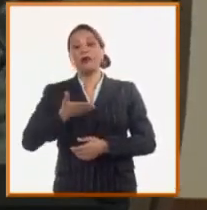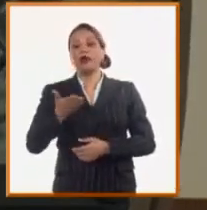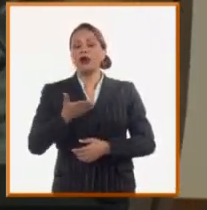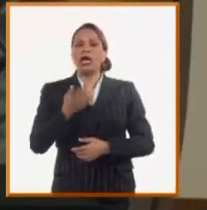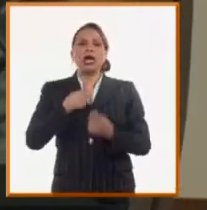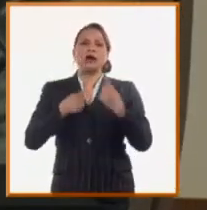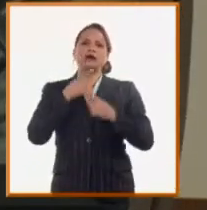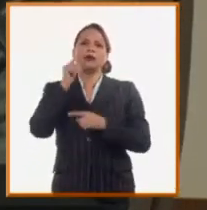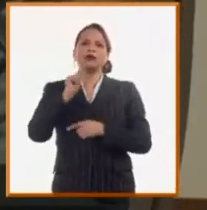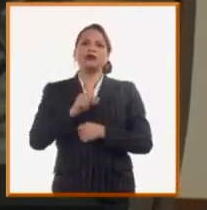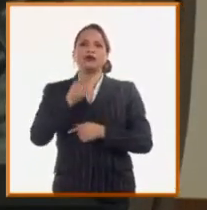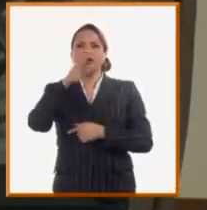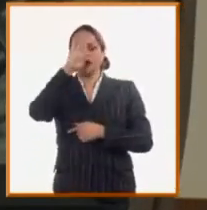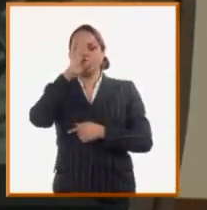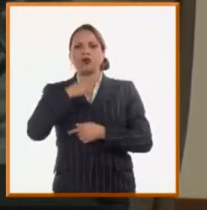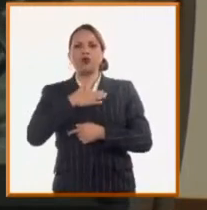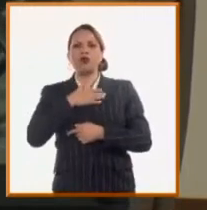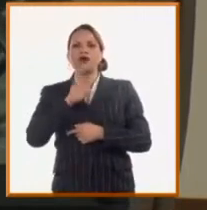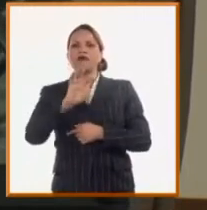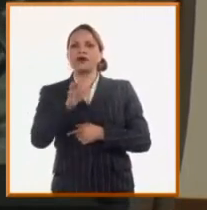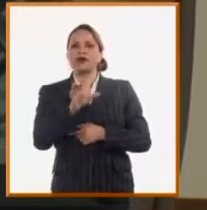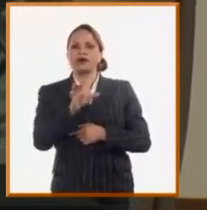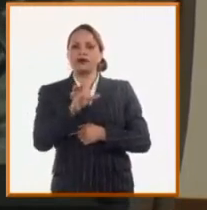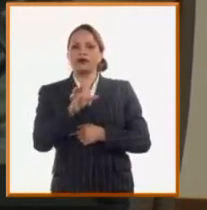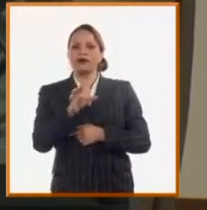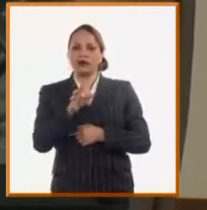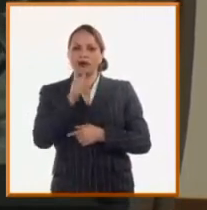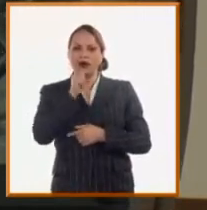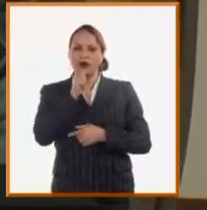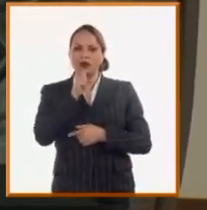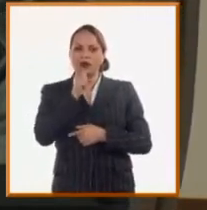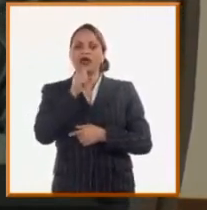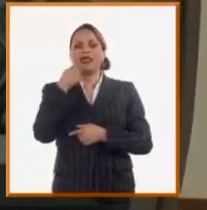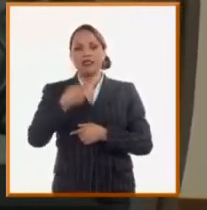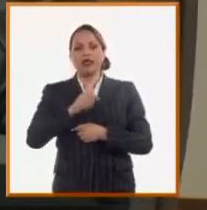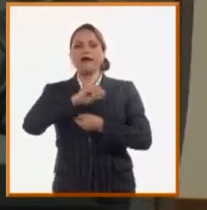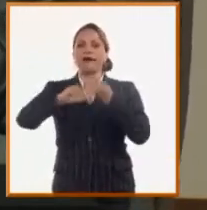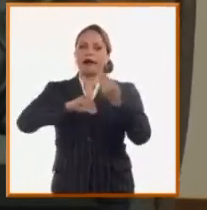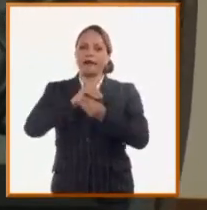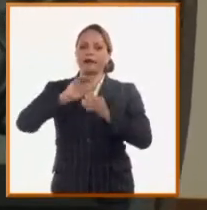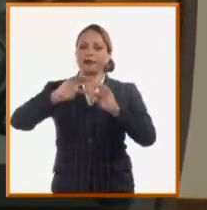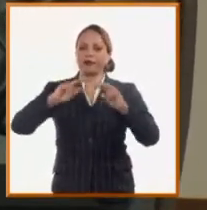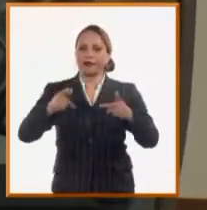que el país tiene que ir a la bancarización o no. Tiene que ir a la bancarización.